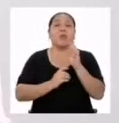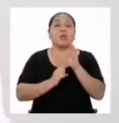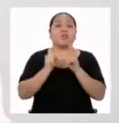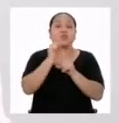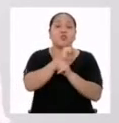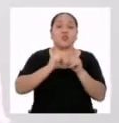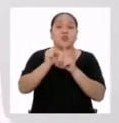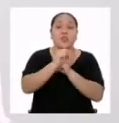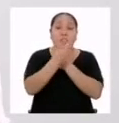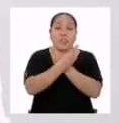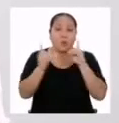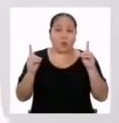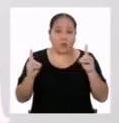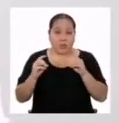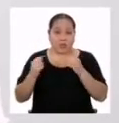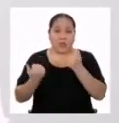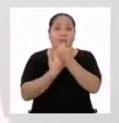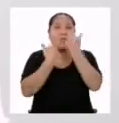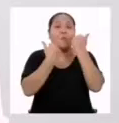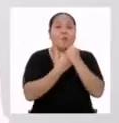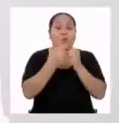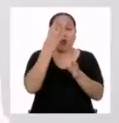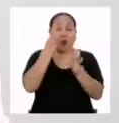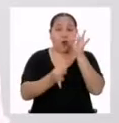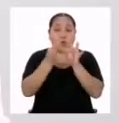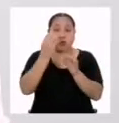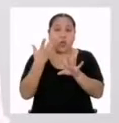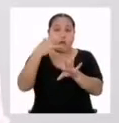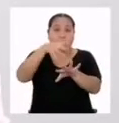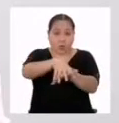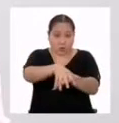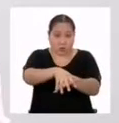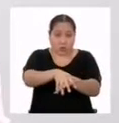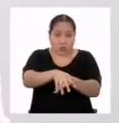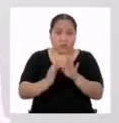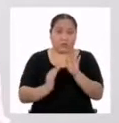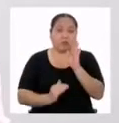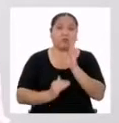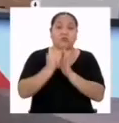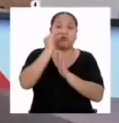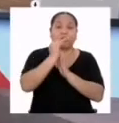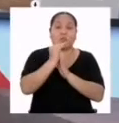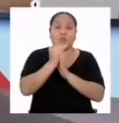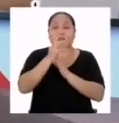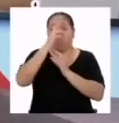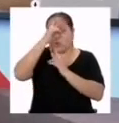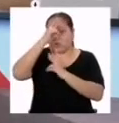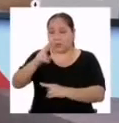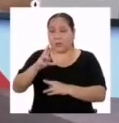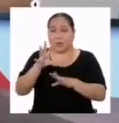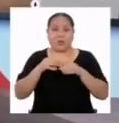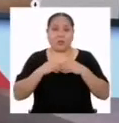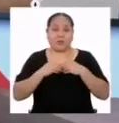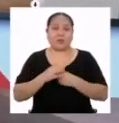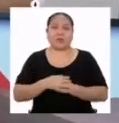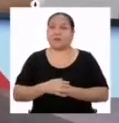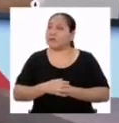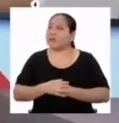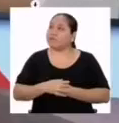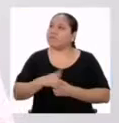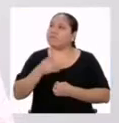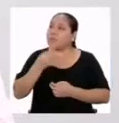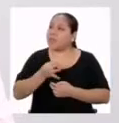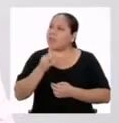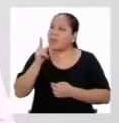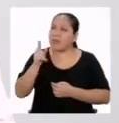democrática, solidaria, justa, inclusiva, próspera y tolerante. Profesora, ¿qué cierto es ese